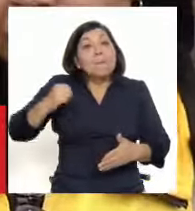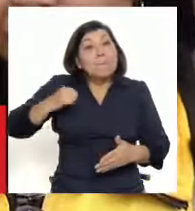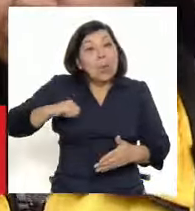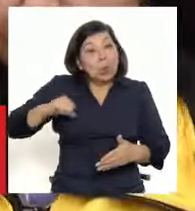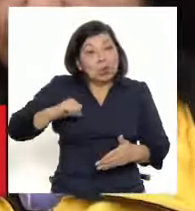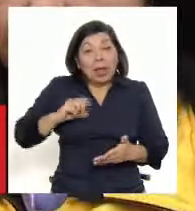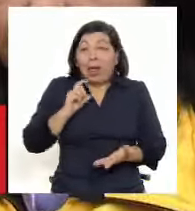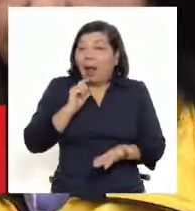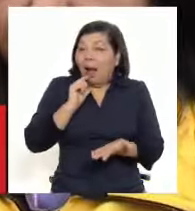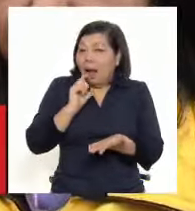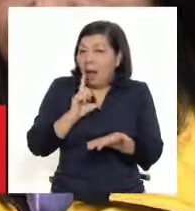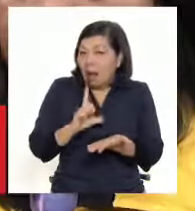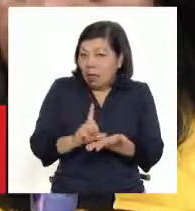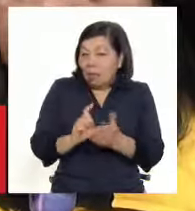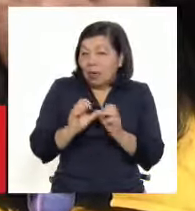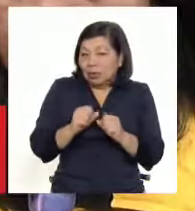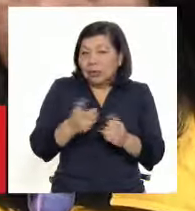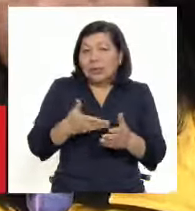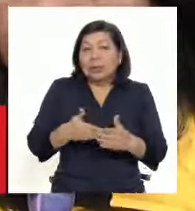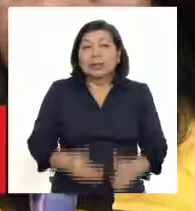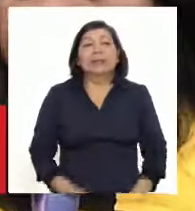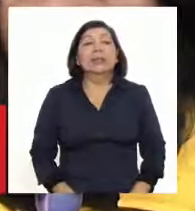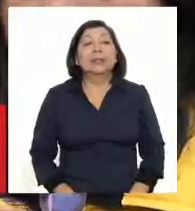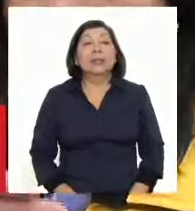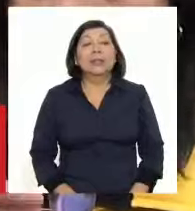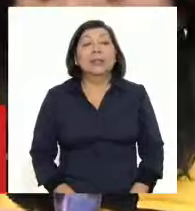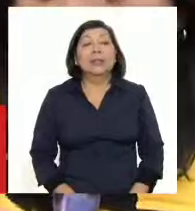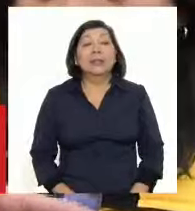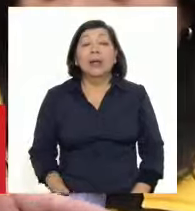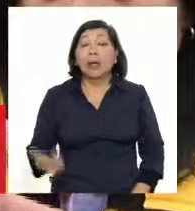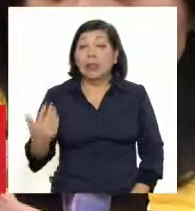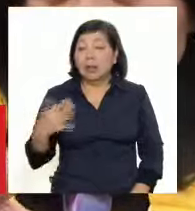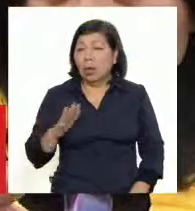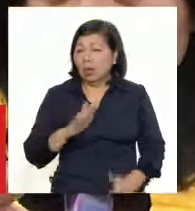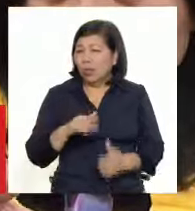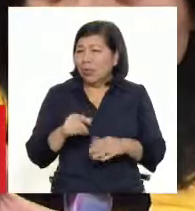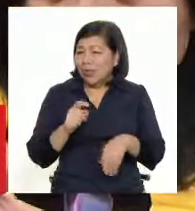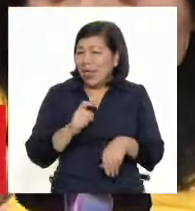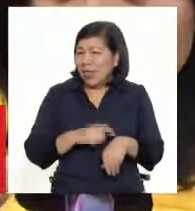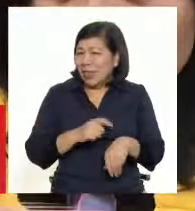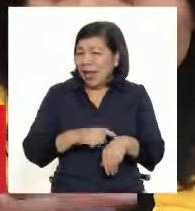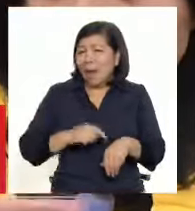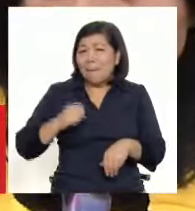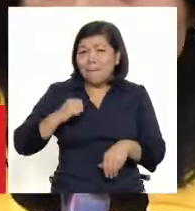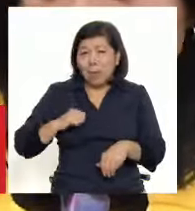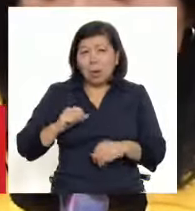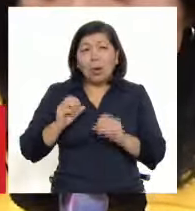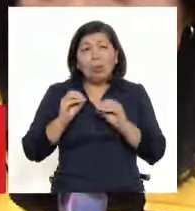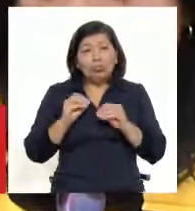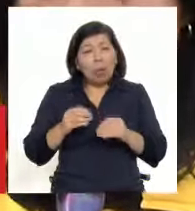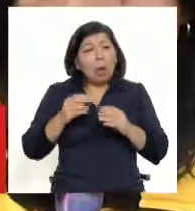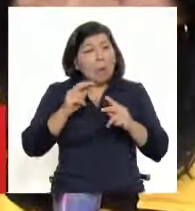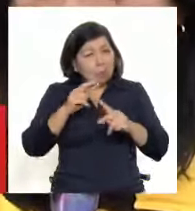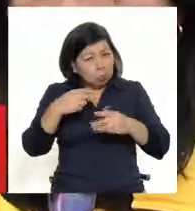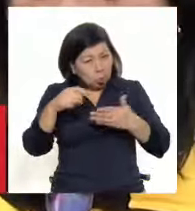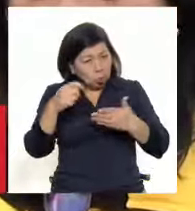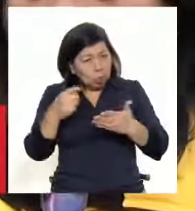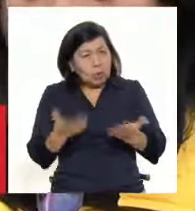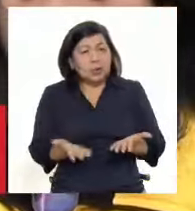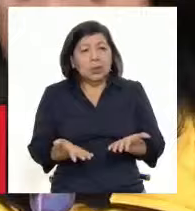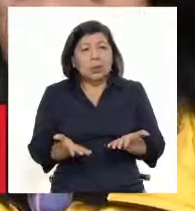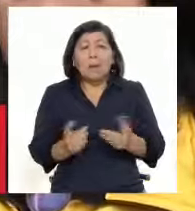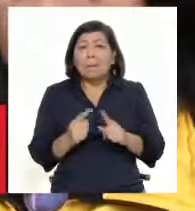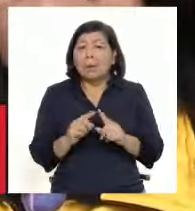Municipalidad Metropolitana de Lima la autorización de interferencia de vías. Han pasado todo este tiempo, la municipalidad nos ha planteado observaciones y